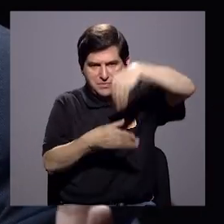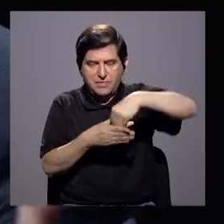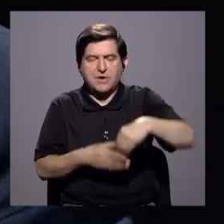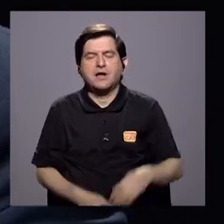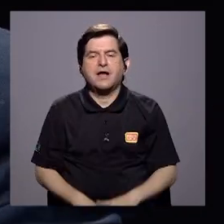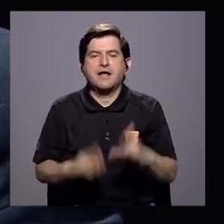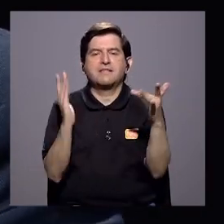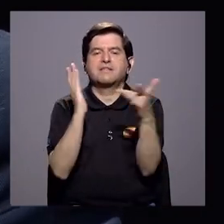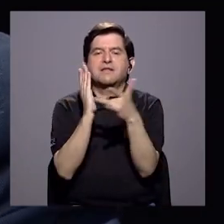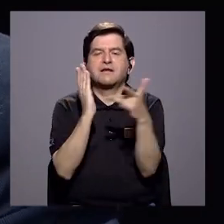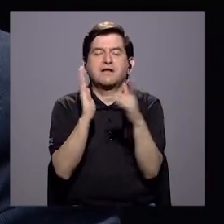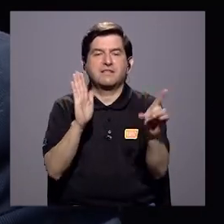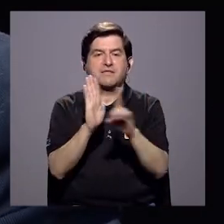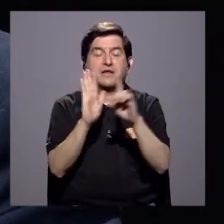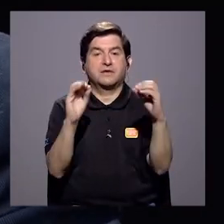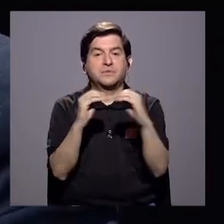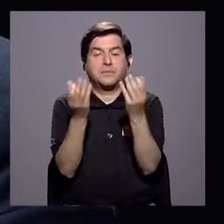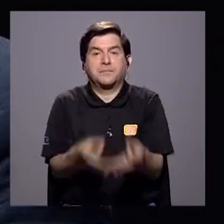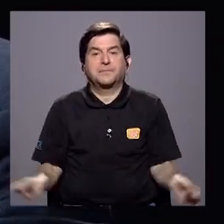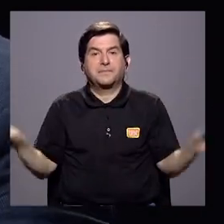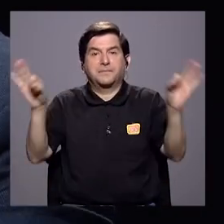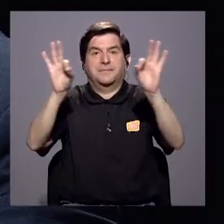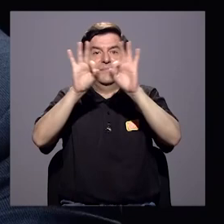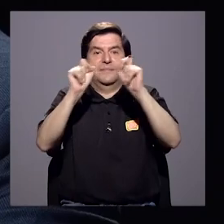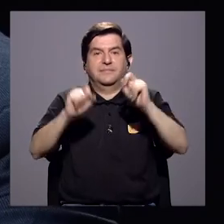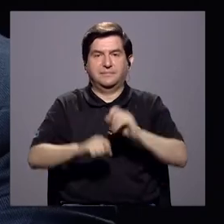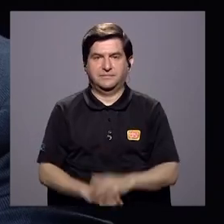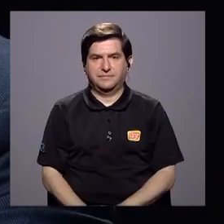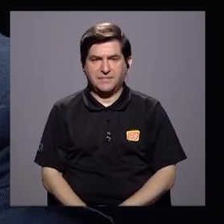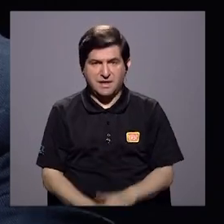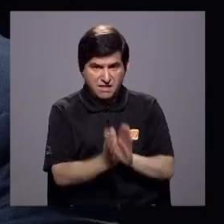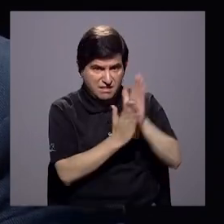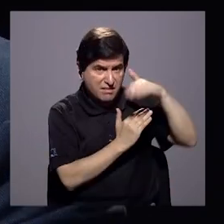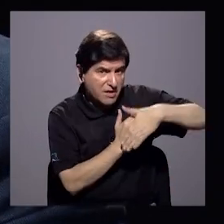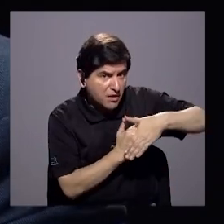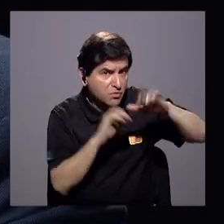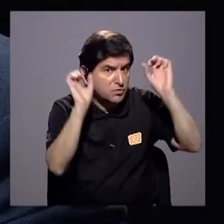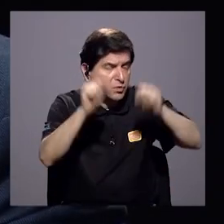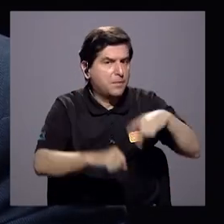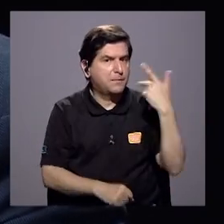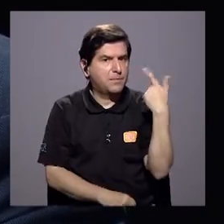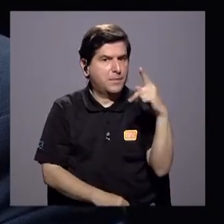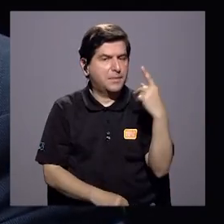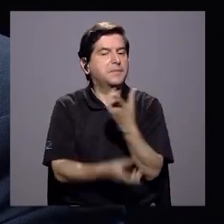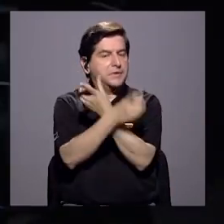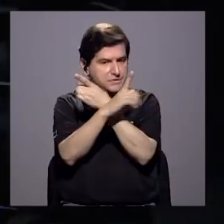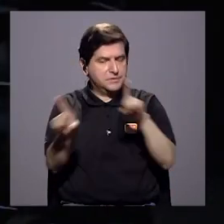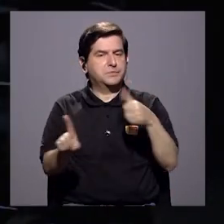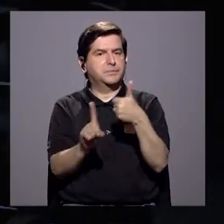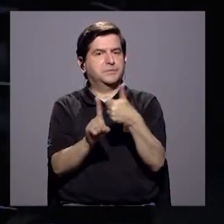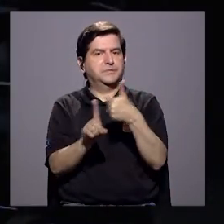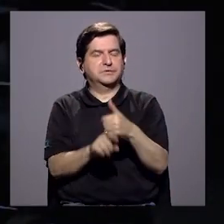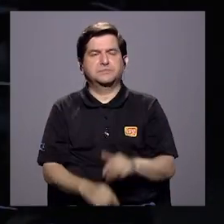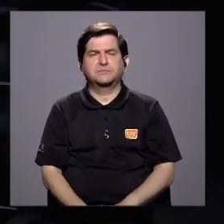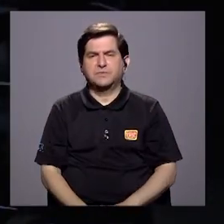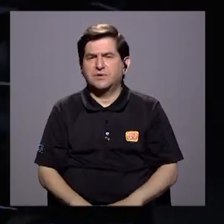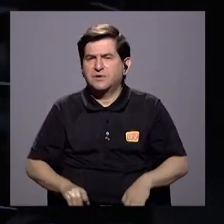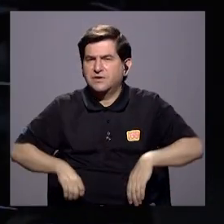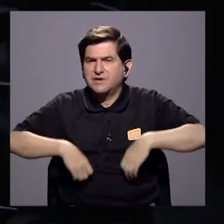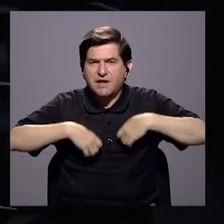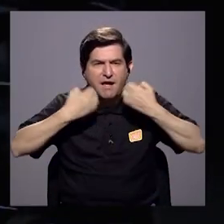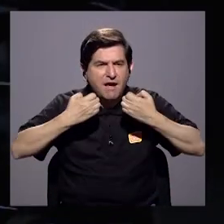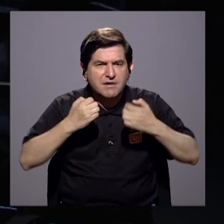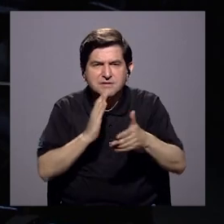tecnología es son los derechos más importantes y que de abusar se podría poner en riesgo de la misma democracia existen alguna